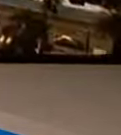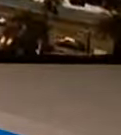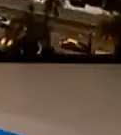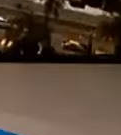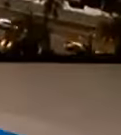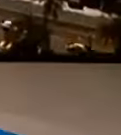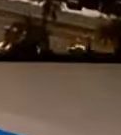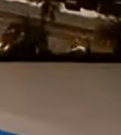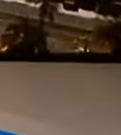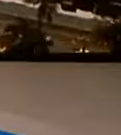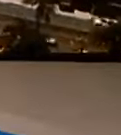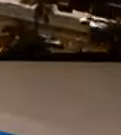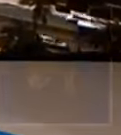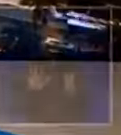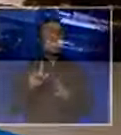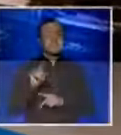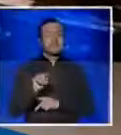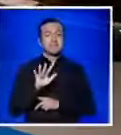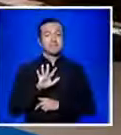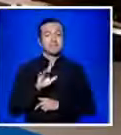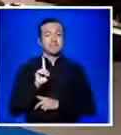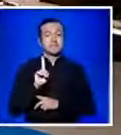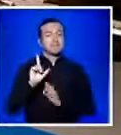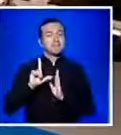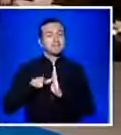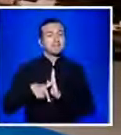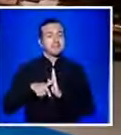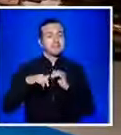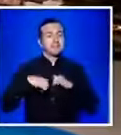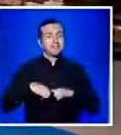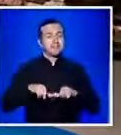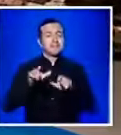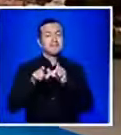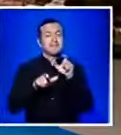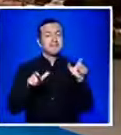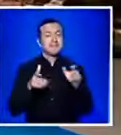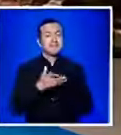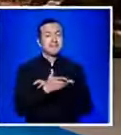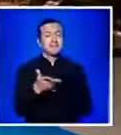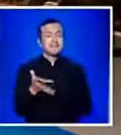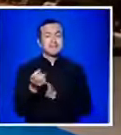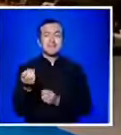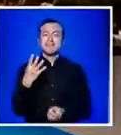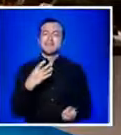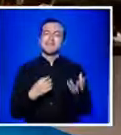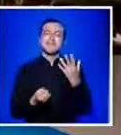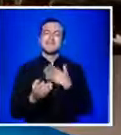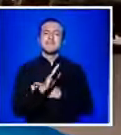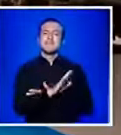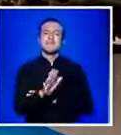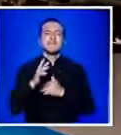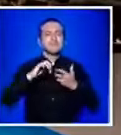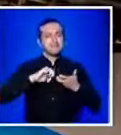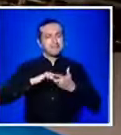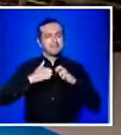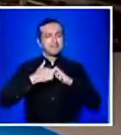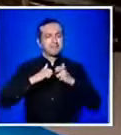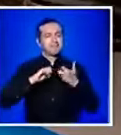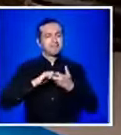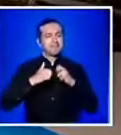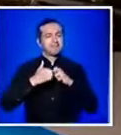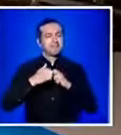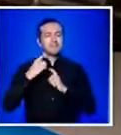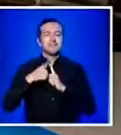7 de la mañana con 51 minutos. Seguimos en contacto con los vecinos para que ellos nos puedan contar sobre los problemas y también